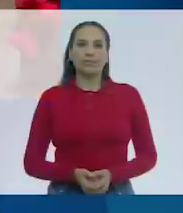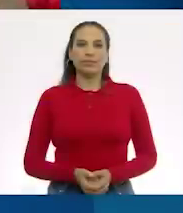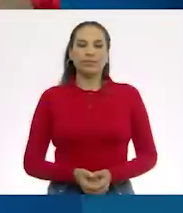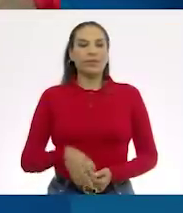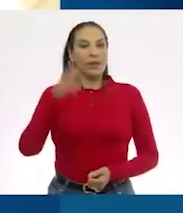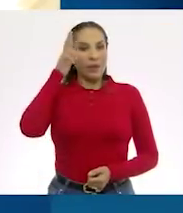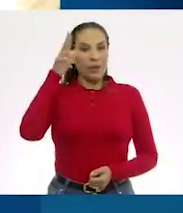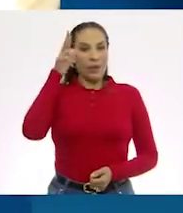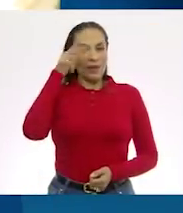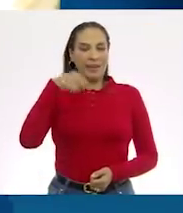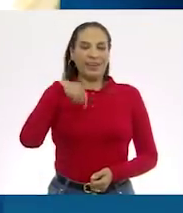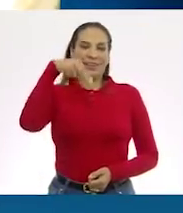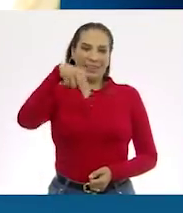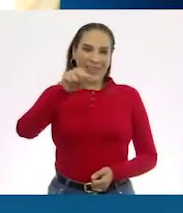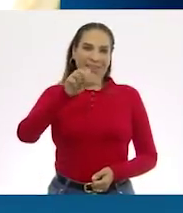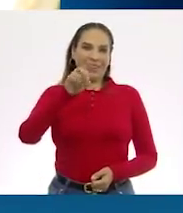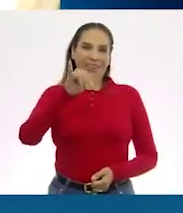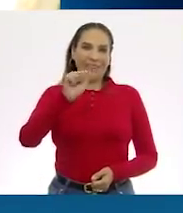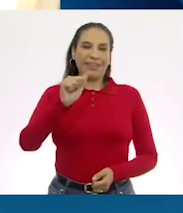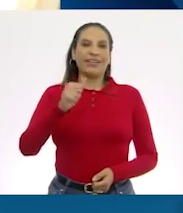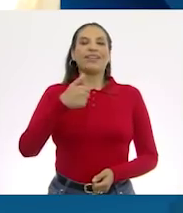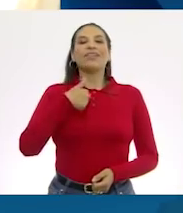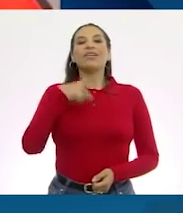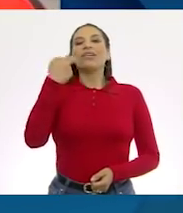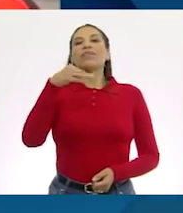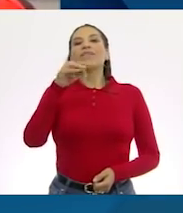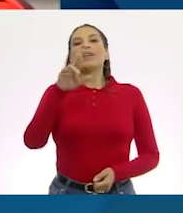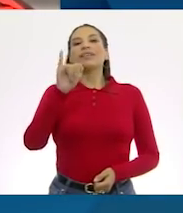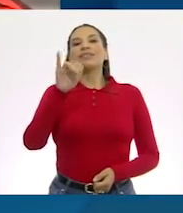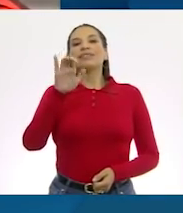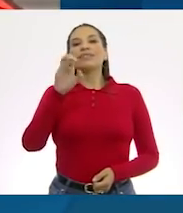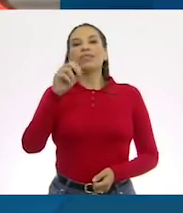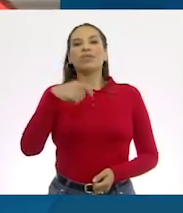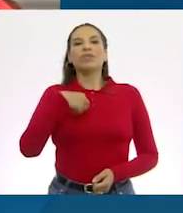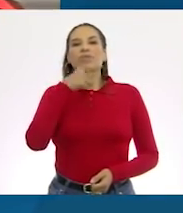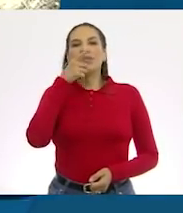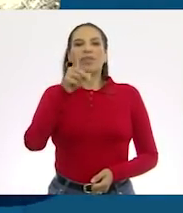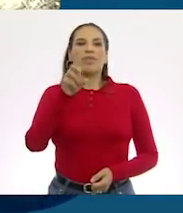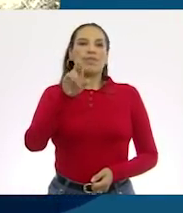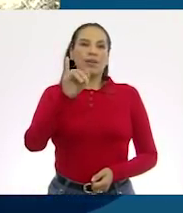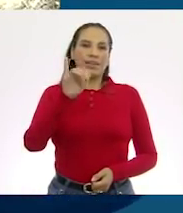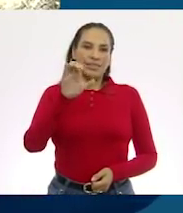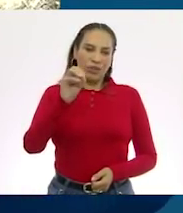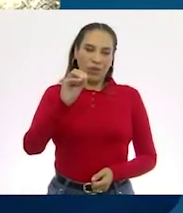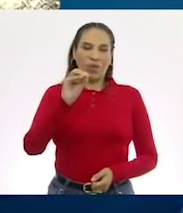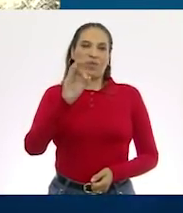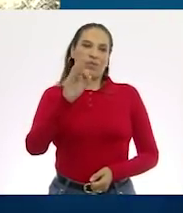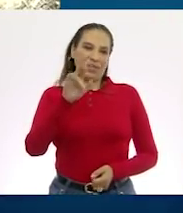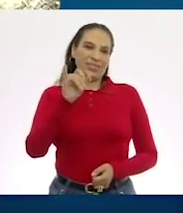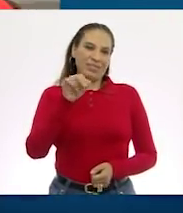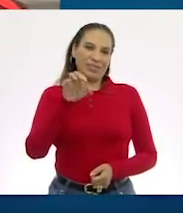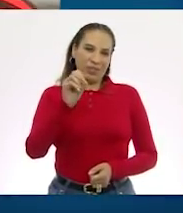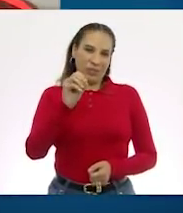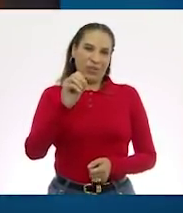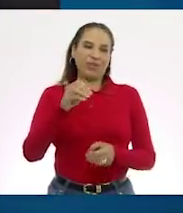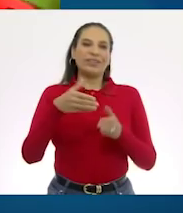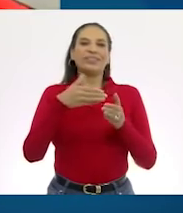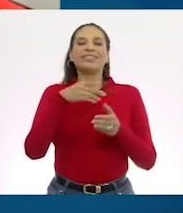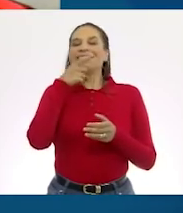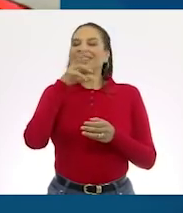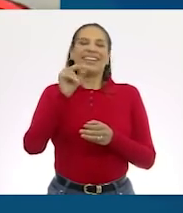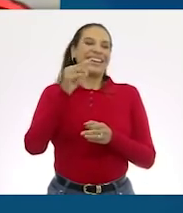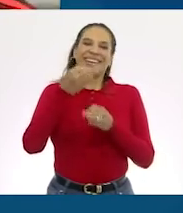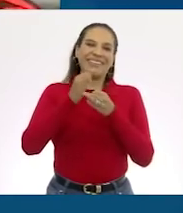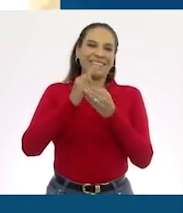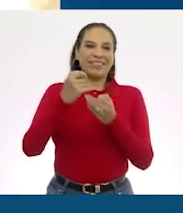Hola, soy Nadia. Yo soy Francisco, pero todos me dicen Frisco o Chef Frisco. Nah, no es cierto,